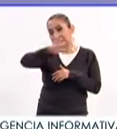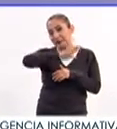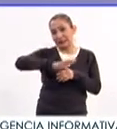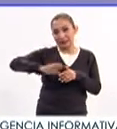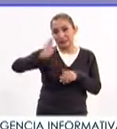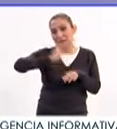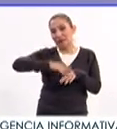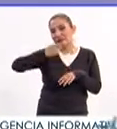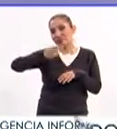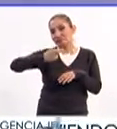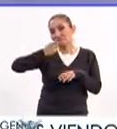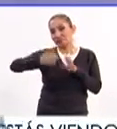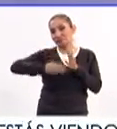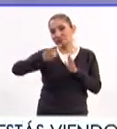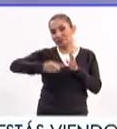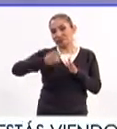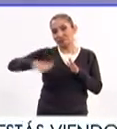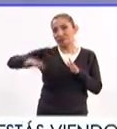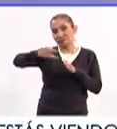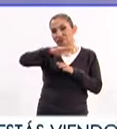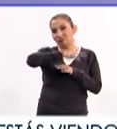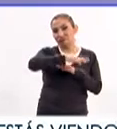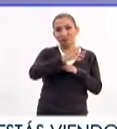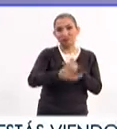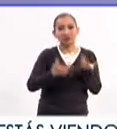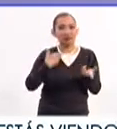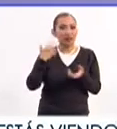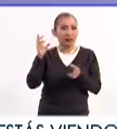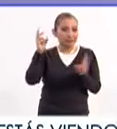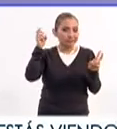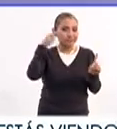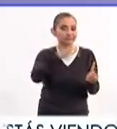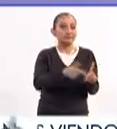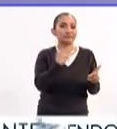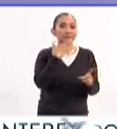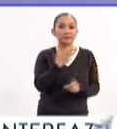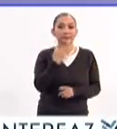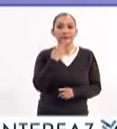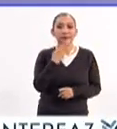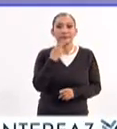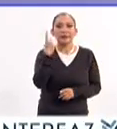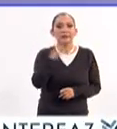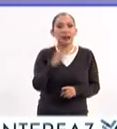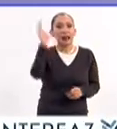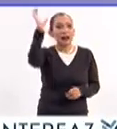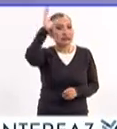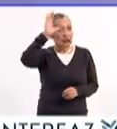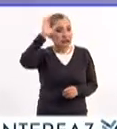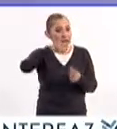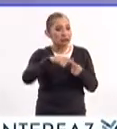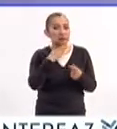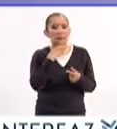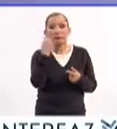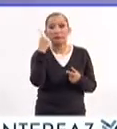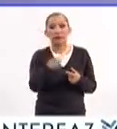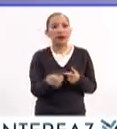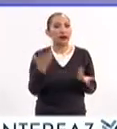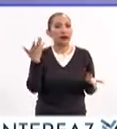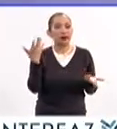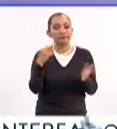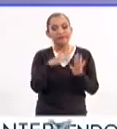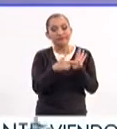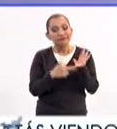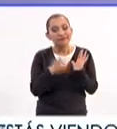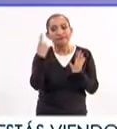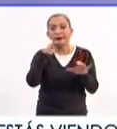el que se ha aceptado mayormente en este aspecto, que se utiliza para la ciencia, que se utiliza, digamos, como estándar